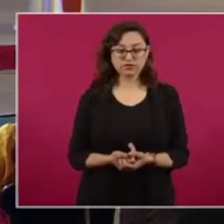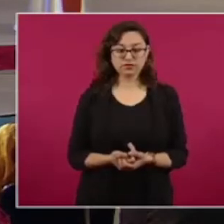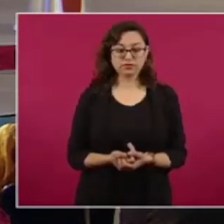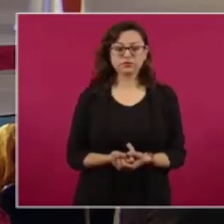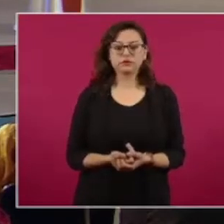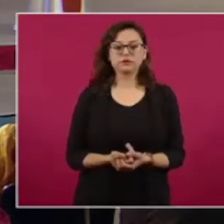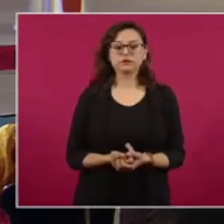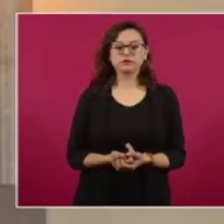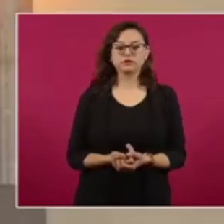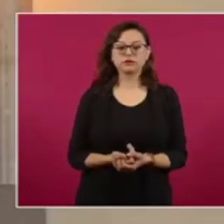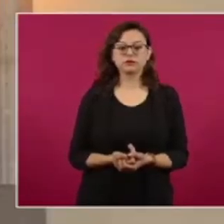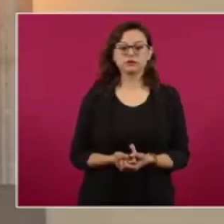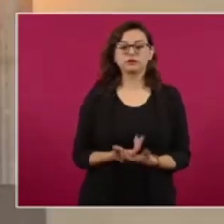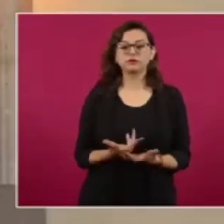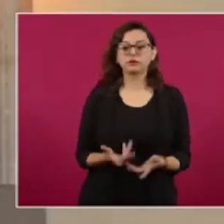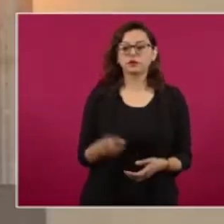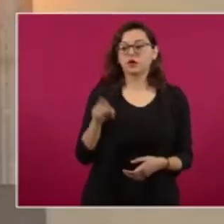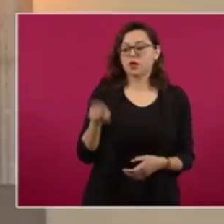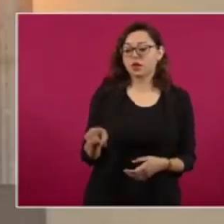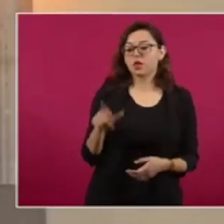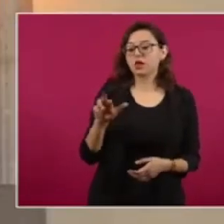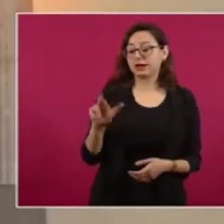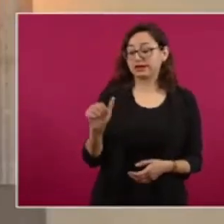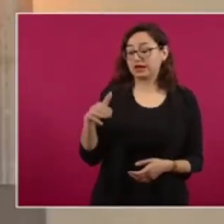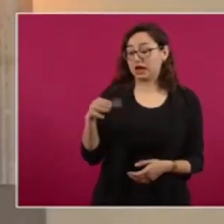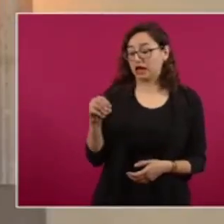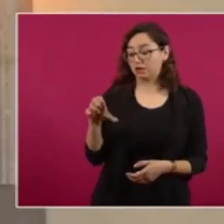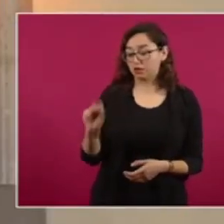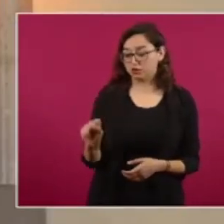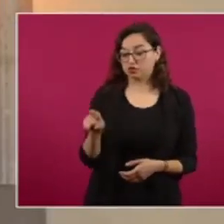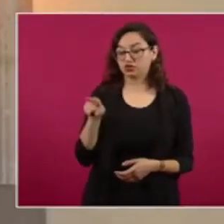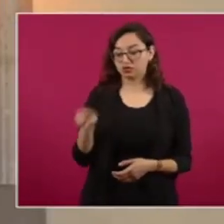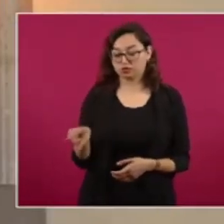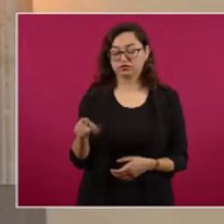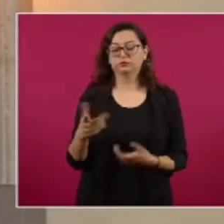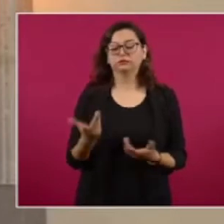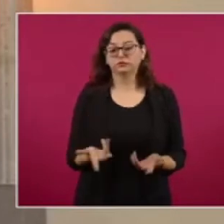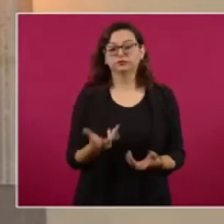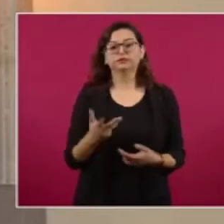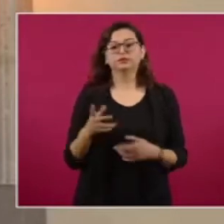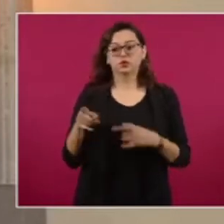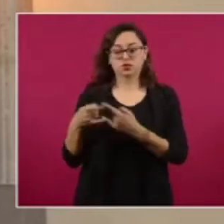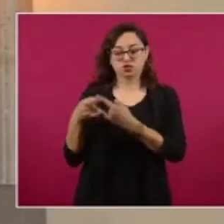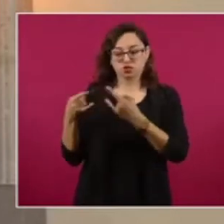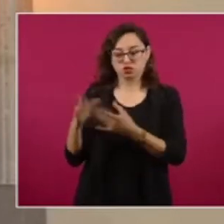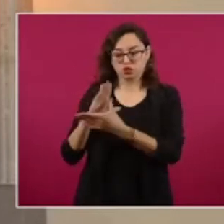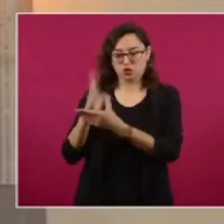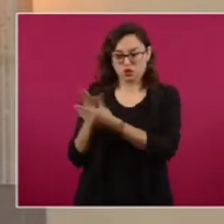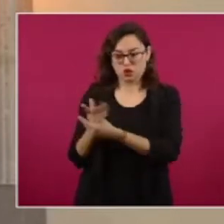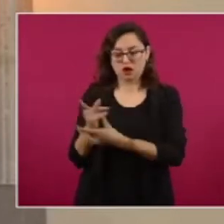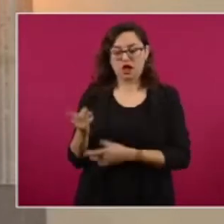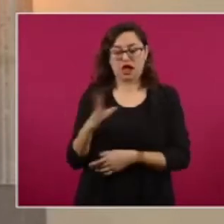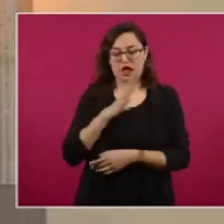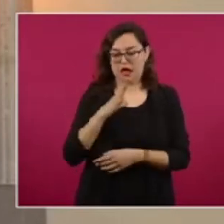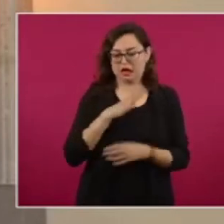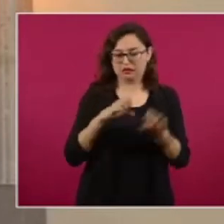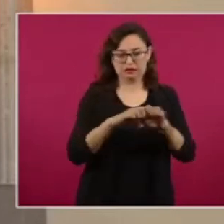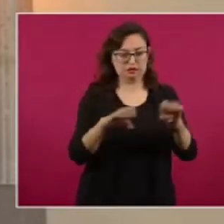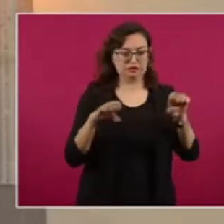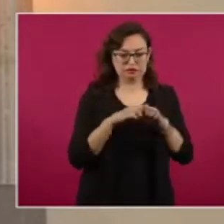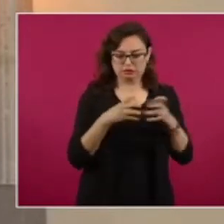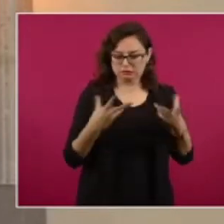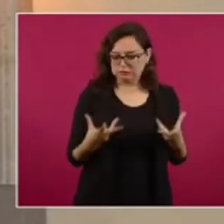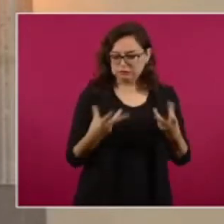que hay un equipo permanente que está con la Fiscal General de Sinaloa, hay líneas de investigación muy